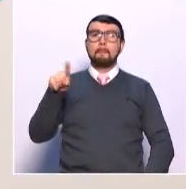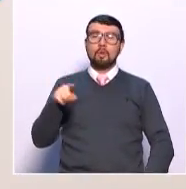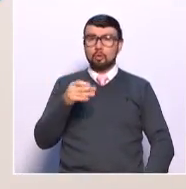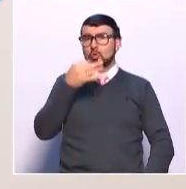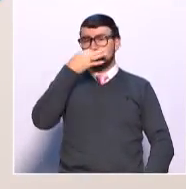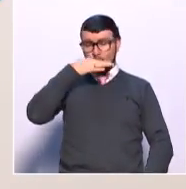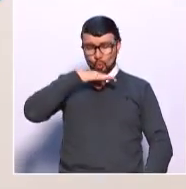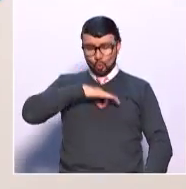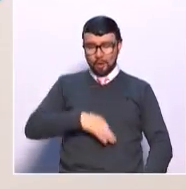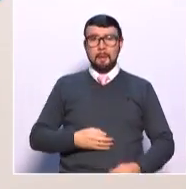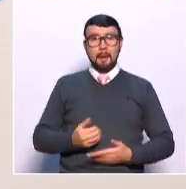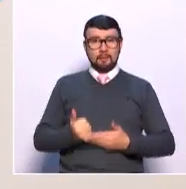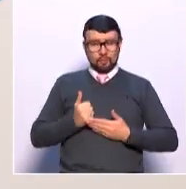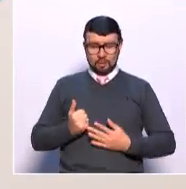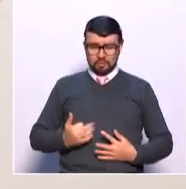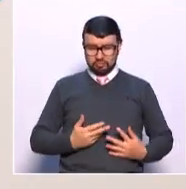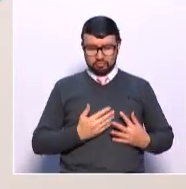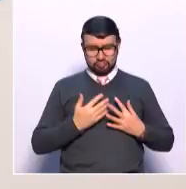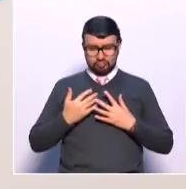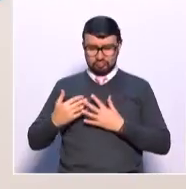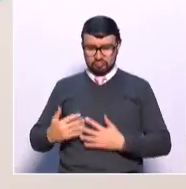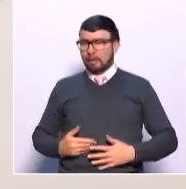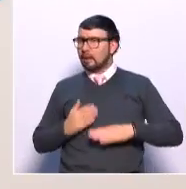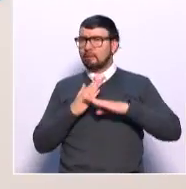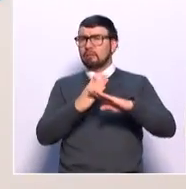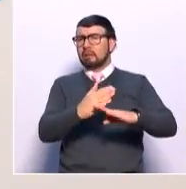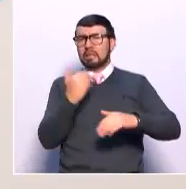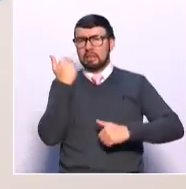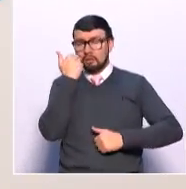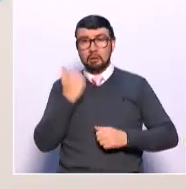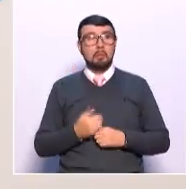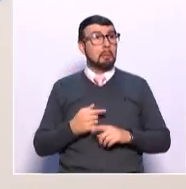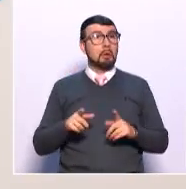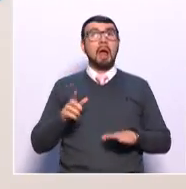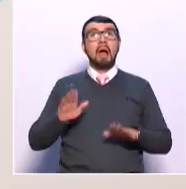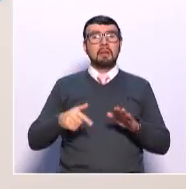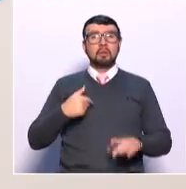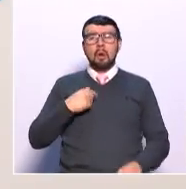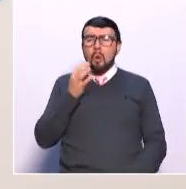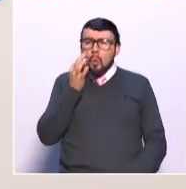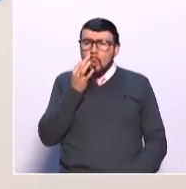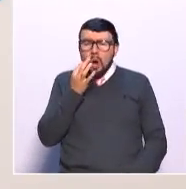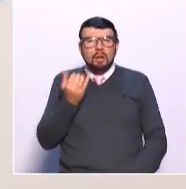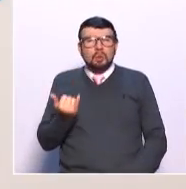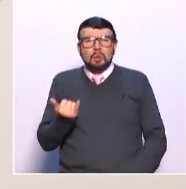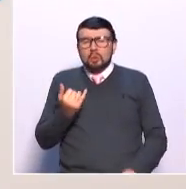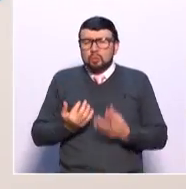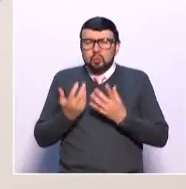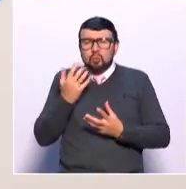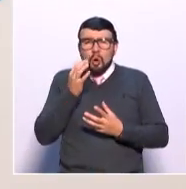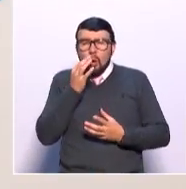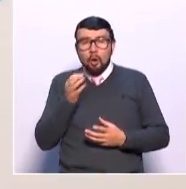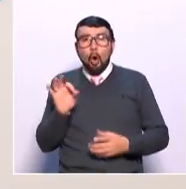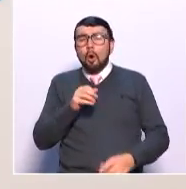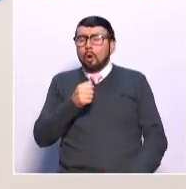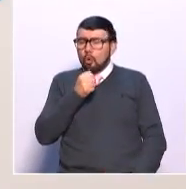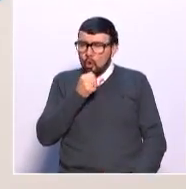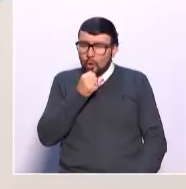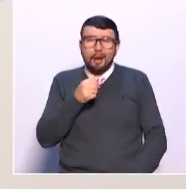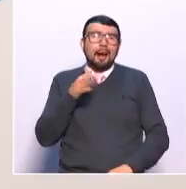hago preventivo y así todo a veces me dan juegos me dan a veces gripas y tal pero